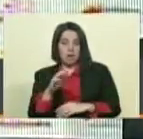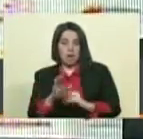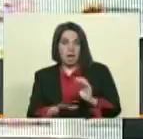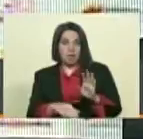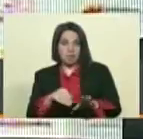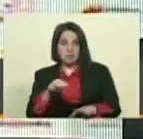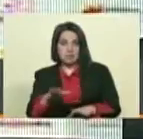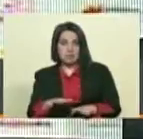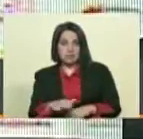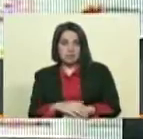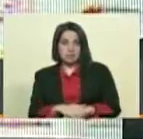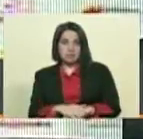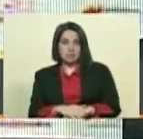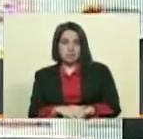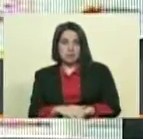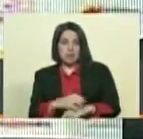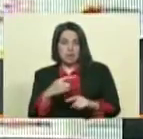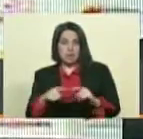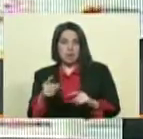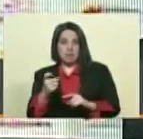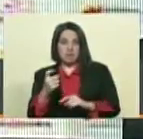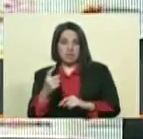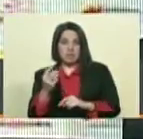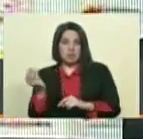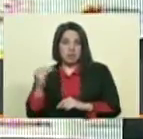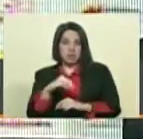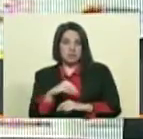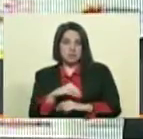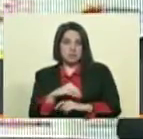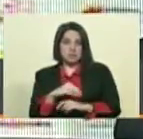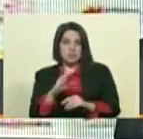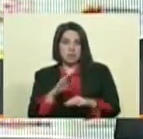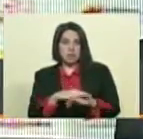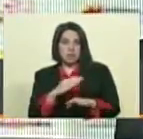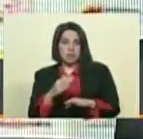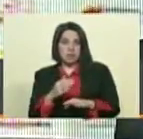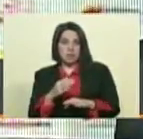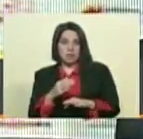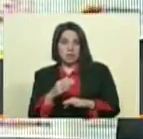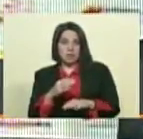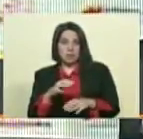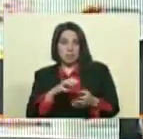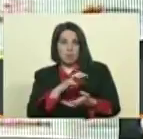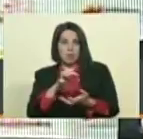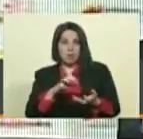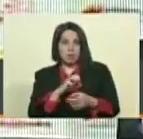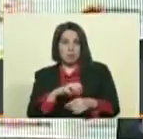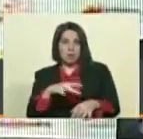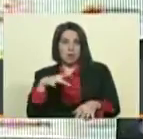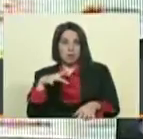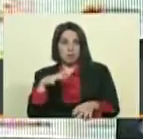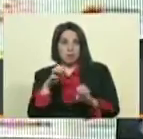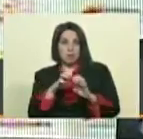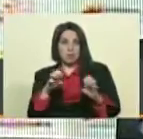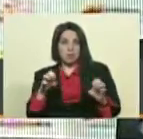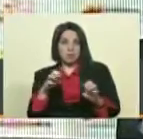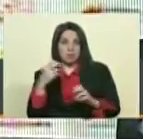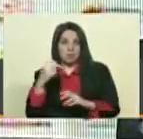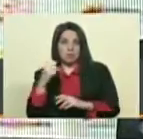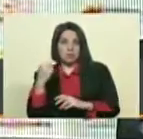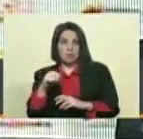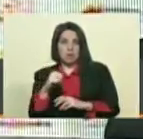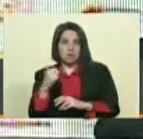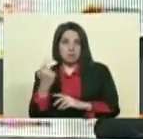avanzando. Pero hace falta, dado que este es un problema grave, que la educación nacional